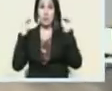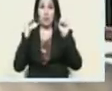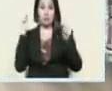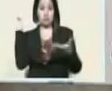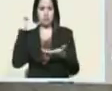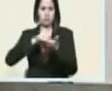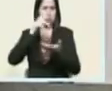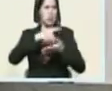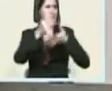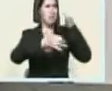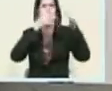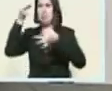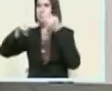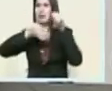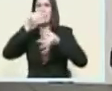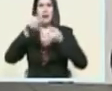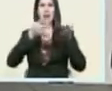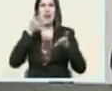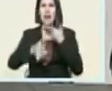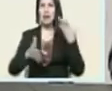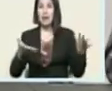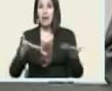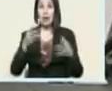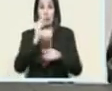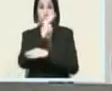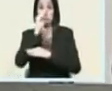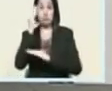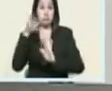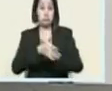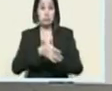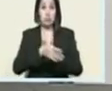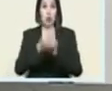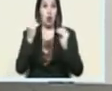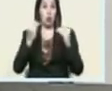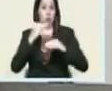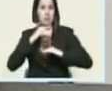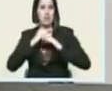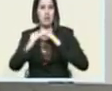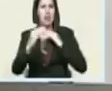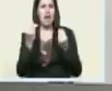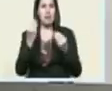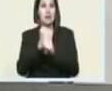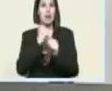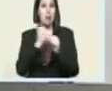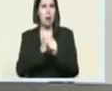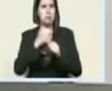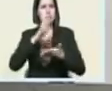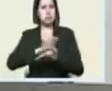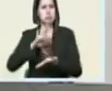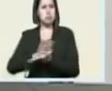trabajadores. Explicarlo bien, el concepto de protección, estabilidad del trabajo,